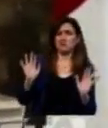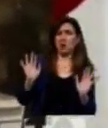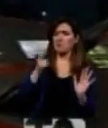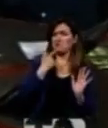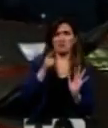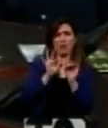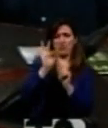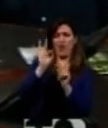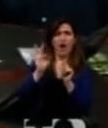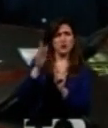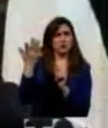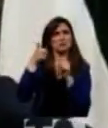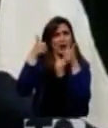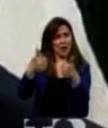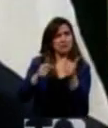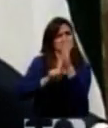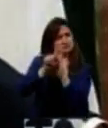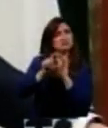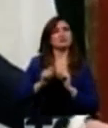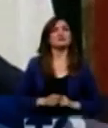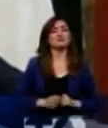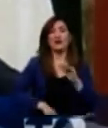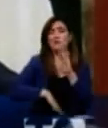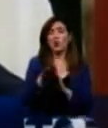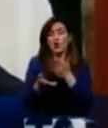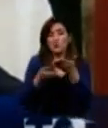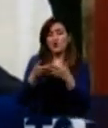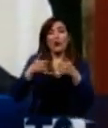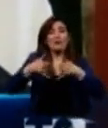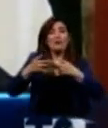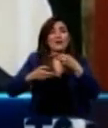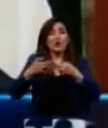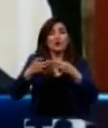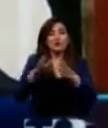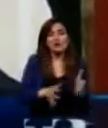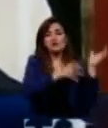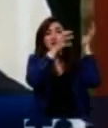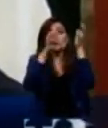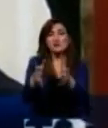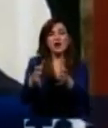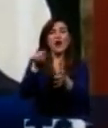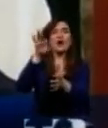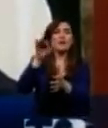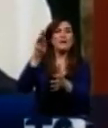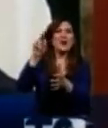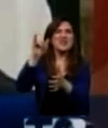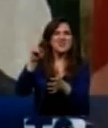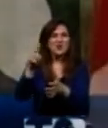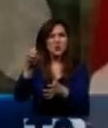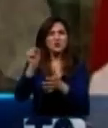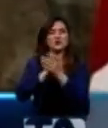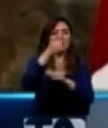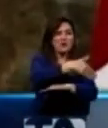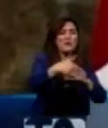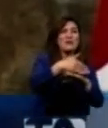contrario, maneja sus propias cifras. Gran parte de ese comercio se trasladó, repito, a la avenida Real Estamarindo, a la avenida Manabí, a otros sectores de Puerto